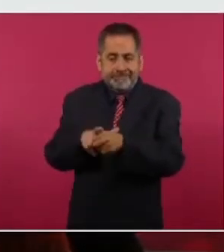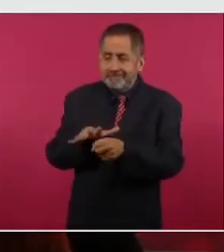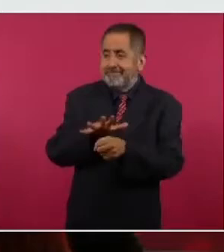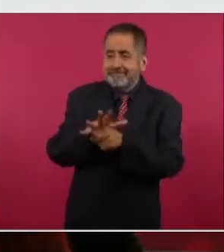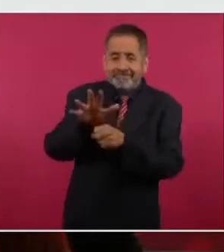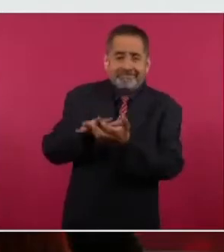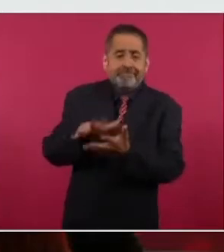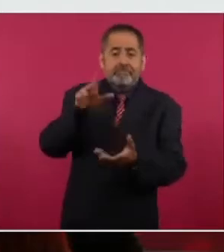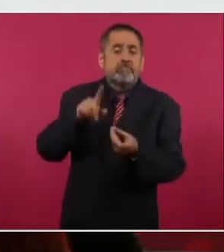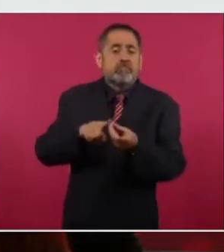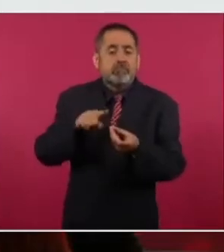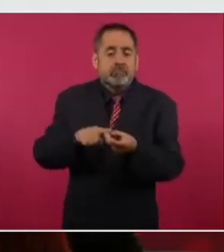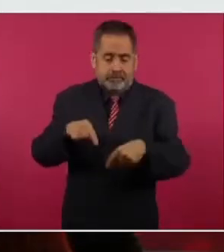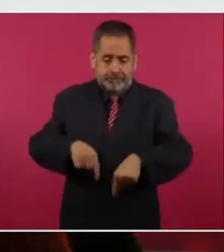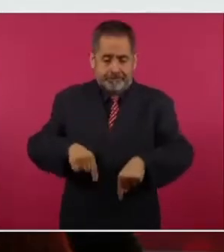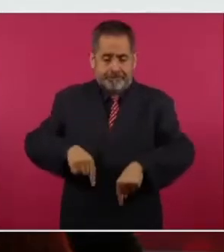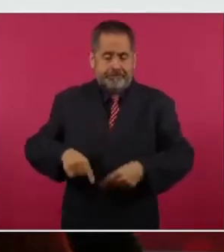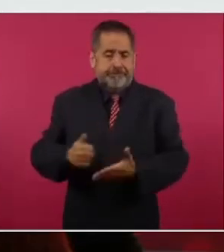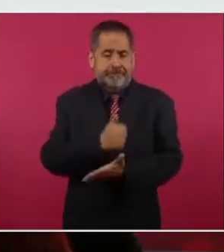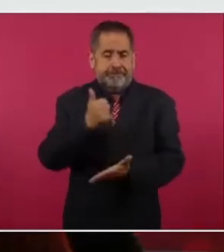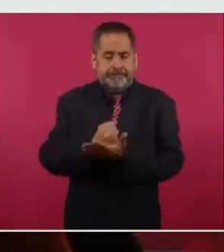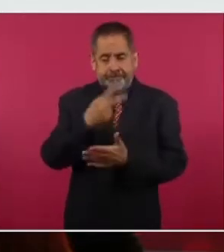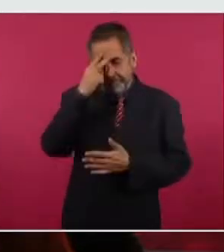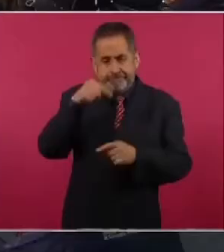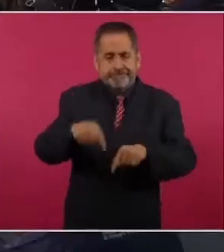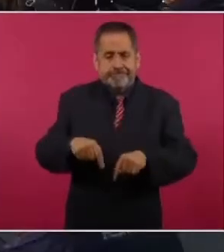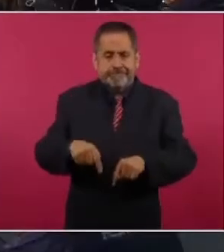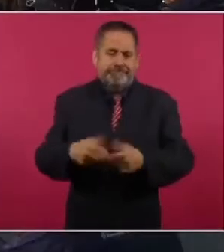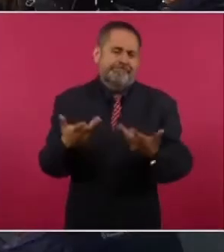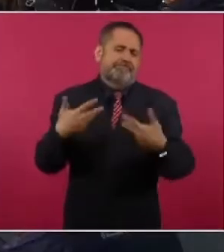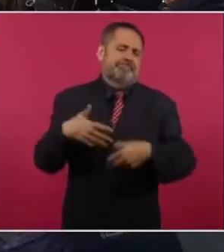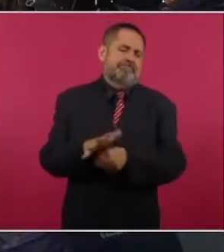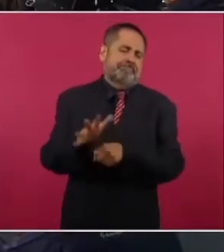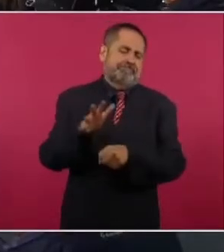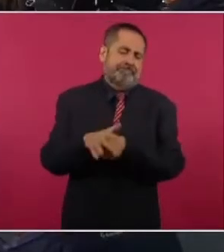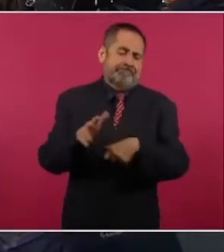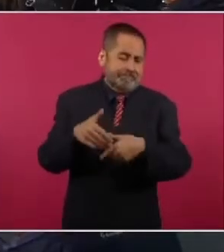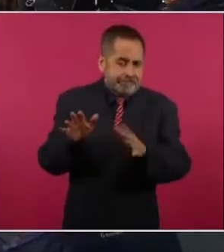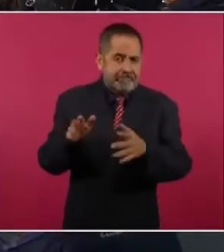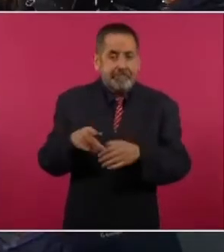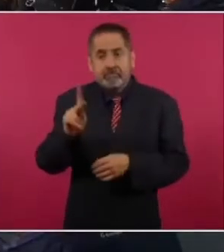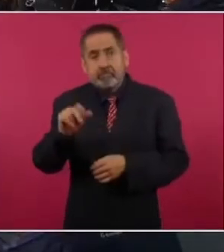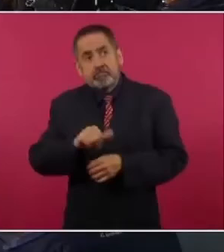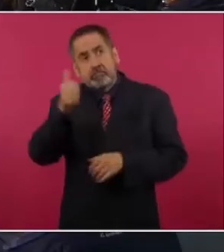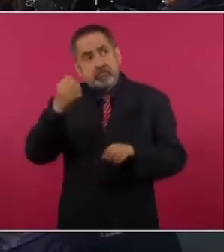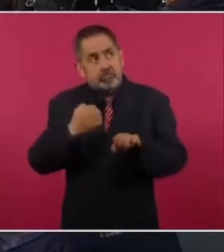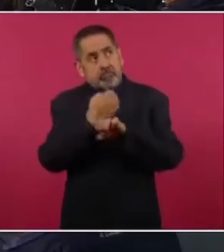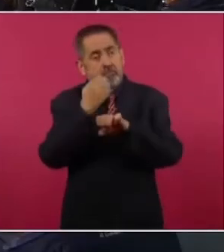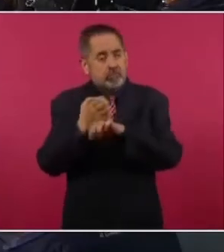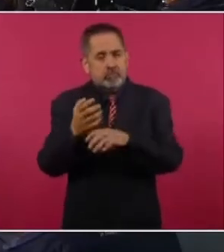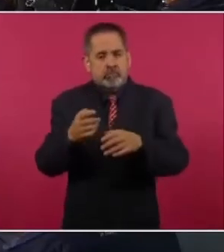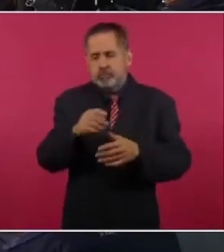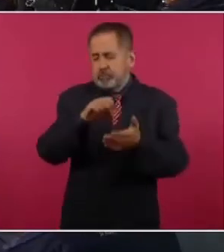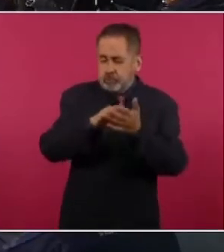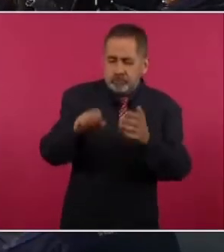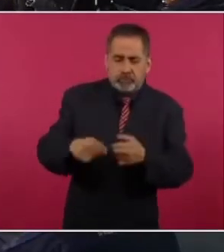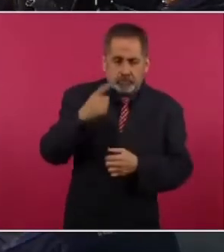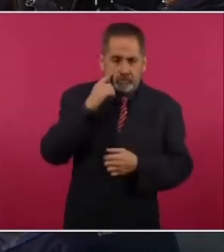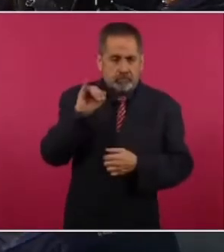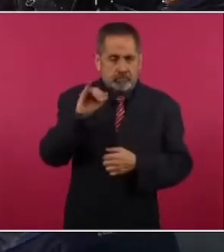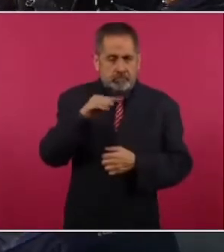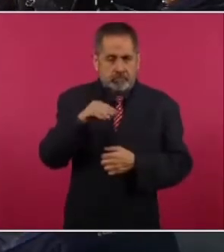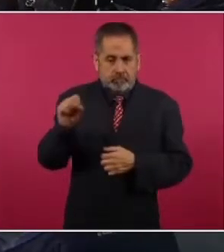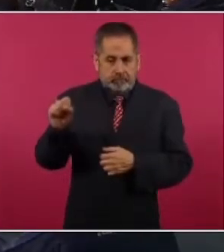aquí en la Ciudad de México. Ahora, incluso en el caso del IMSS, en el régimen